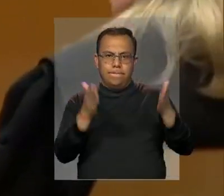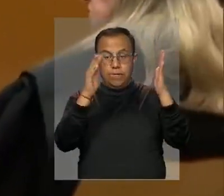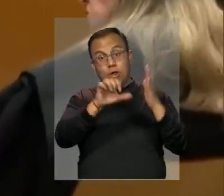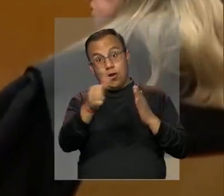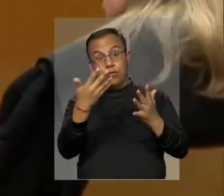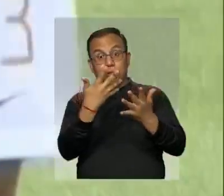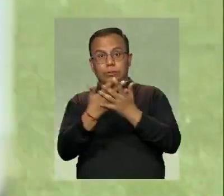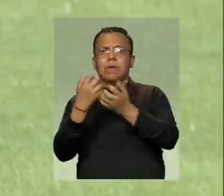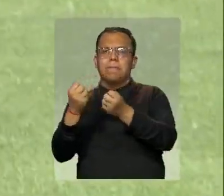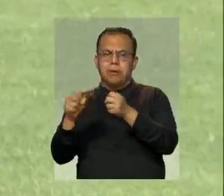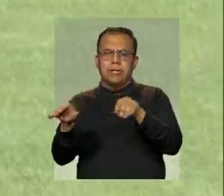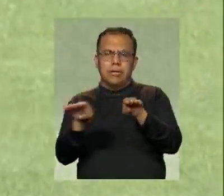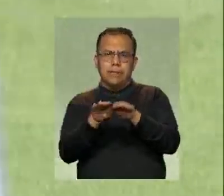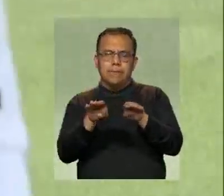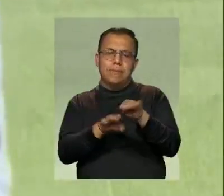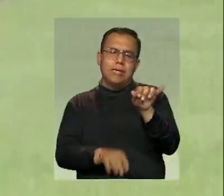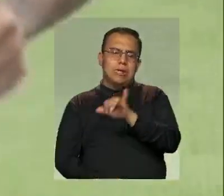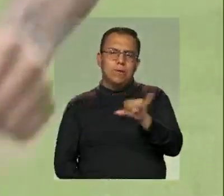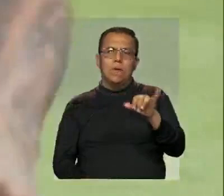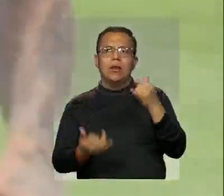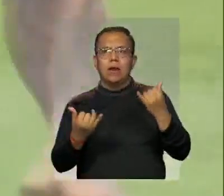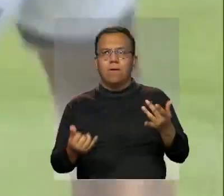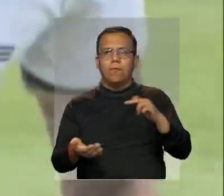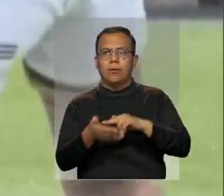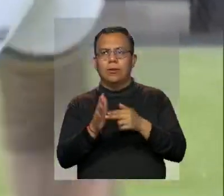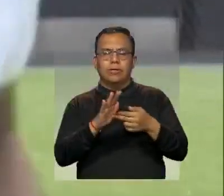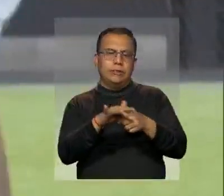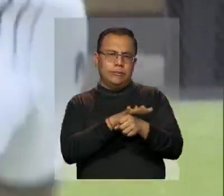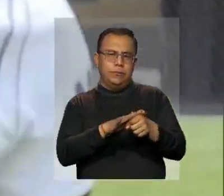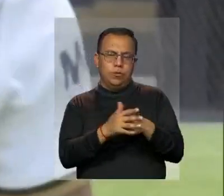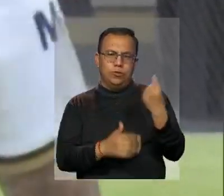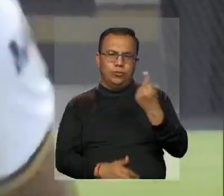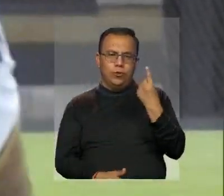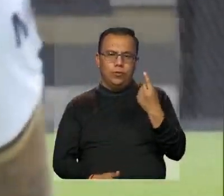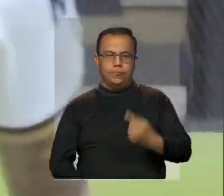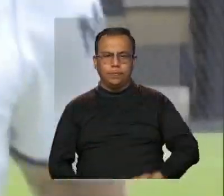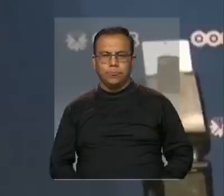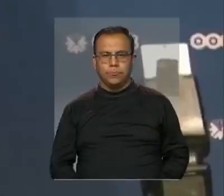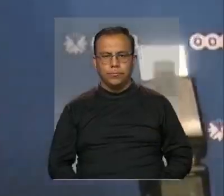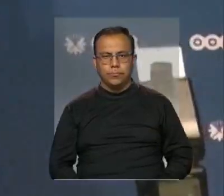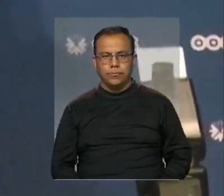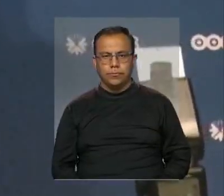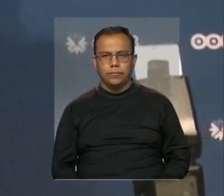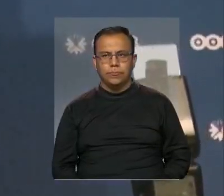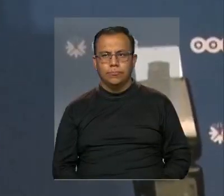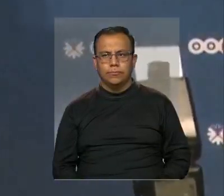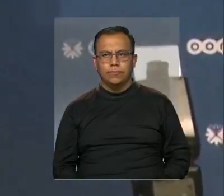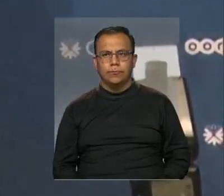presos que han cometido delitos similares y cuenta con una celda para él solo.